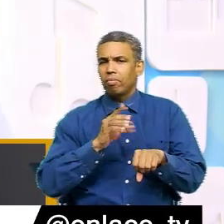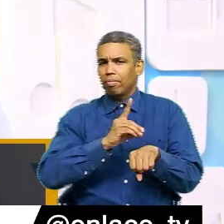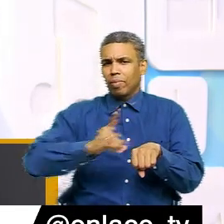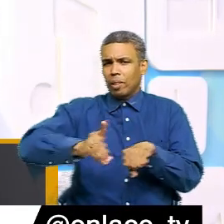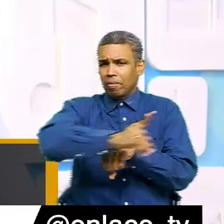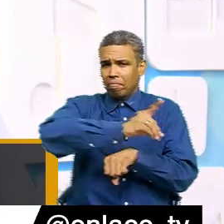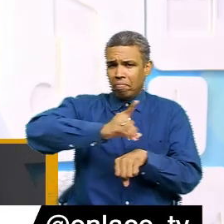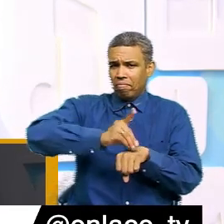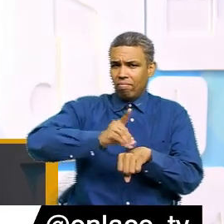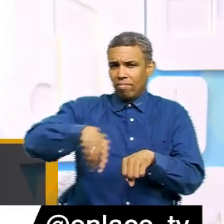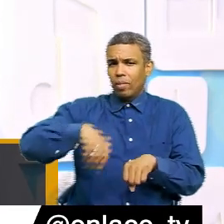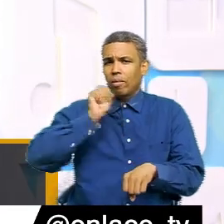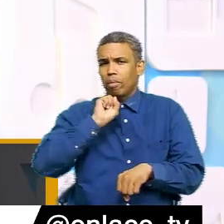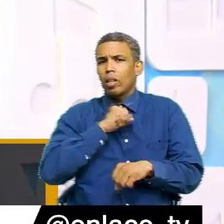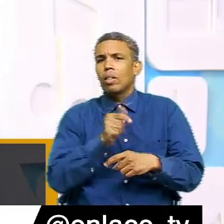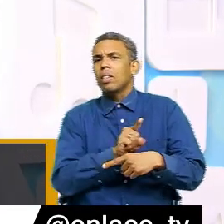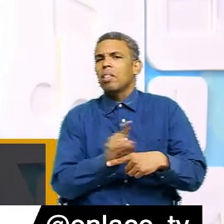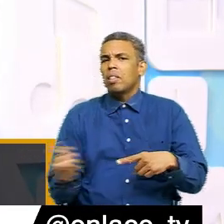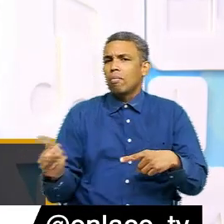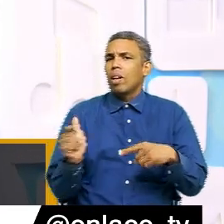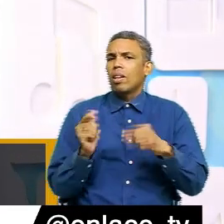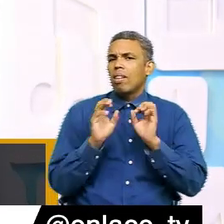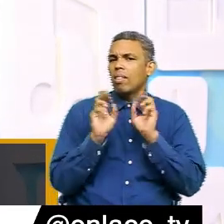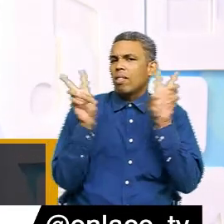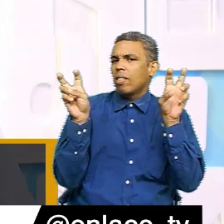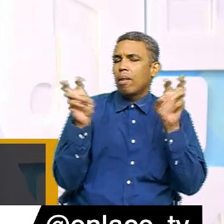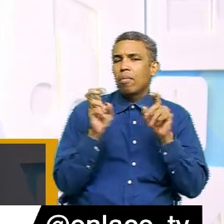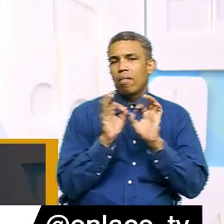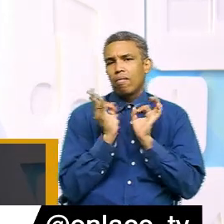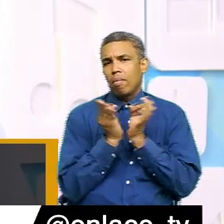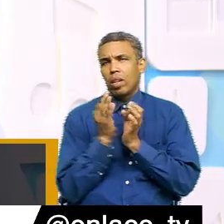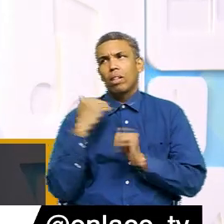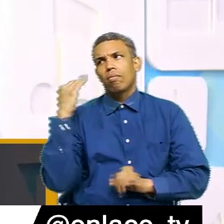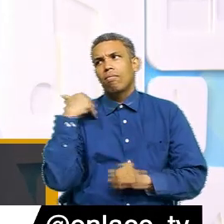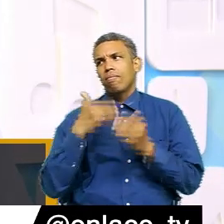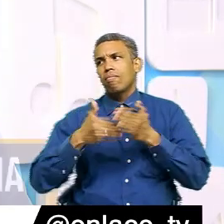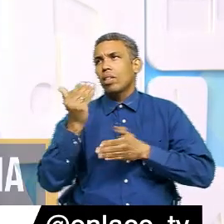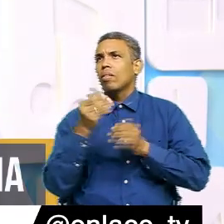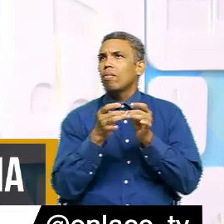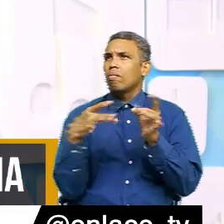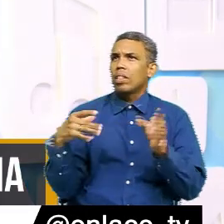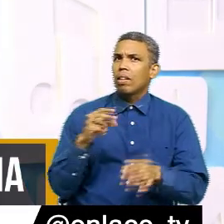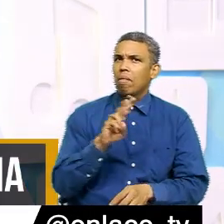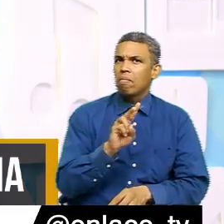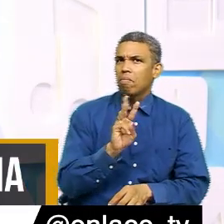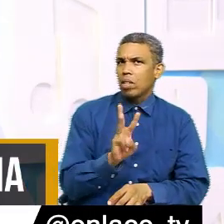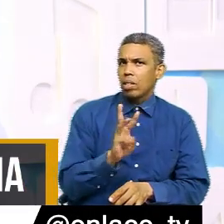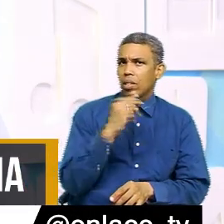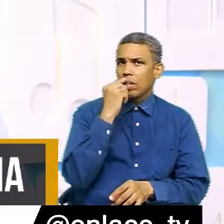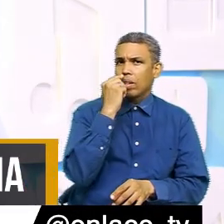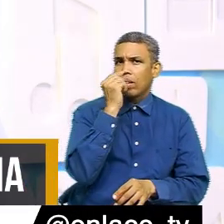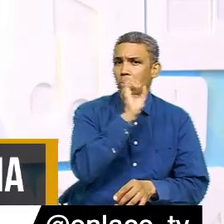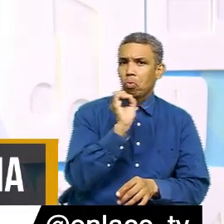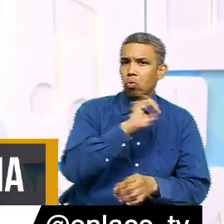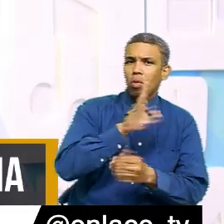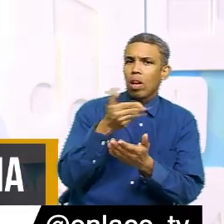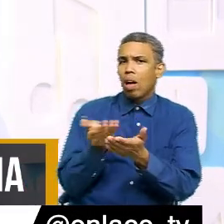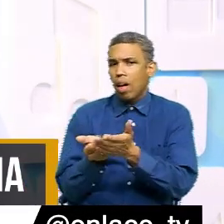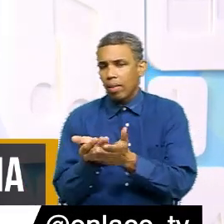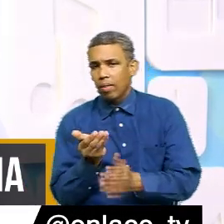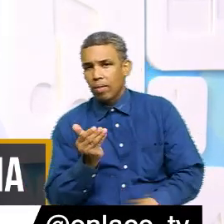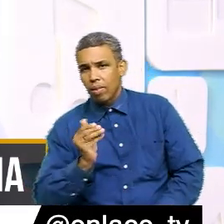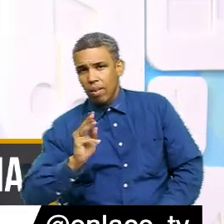Bermeja, la Semana Diocesana de la Familia, que inició desde el 23 y culminamos ya ahorita el 30, el próximo domingo. domingo. Hemos